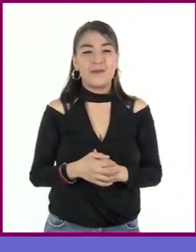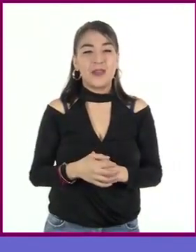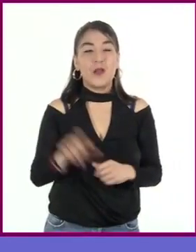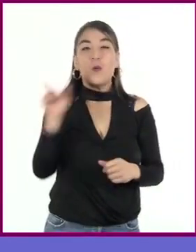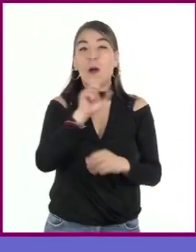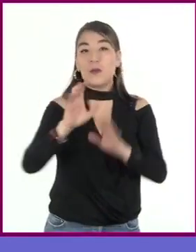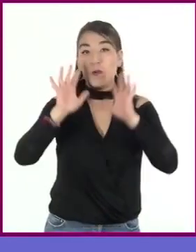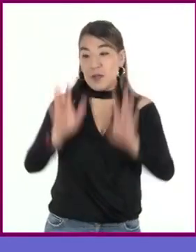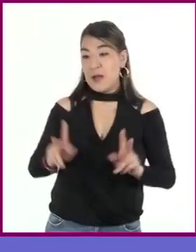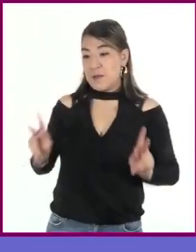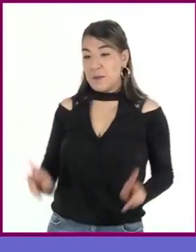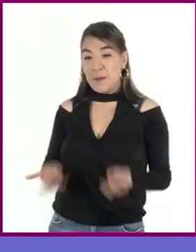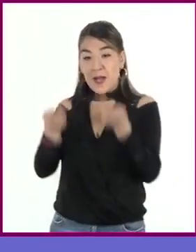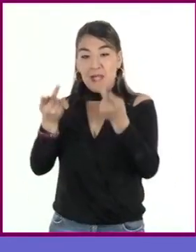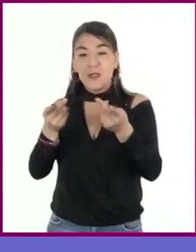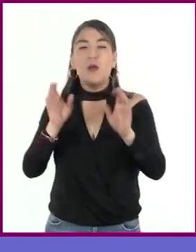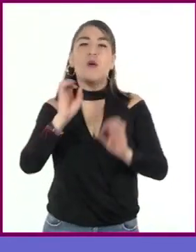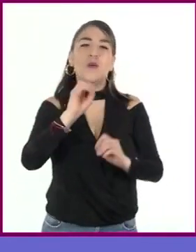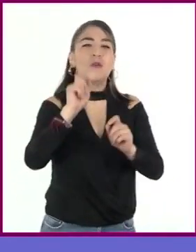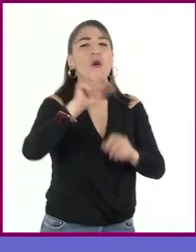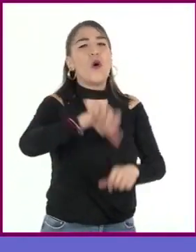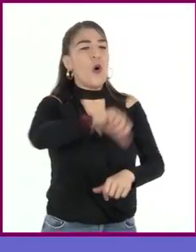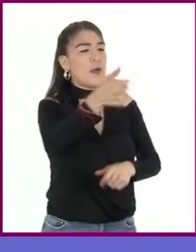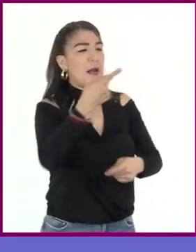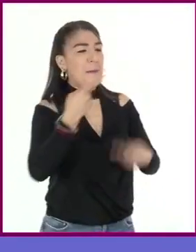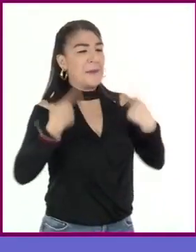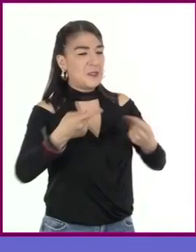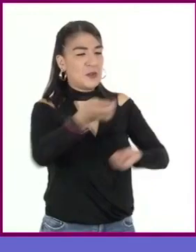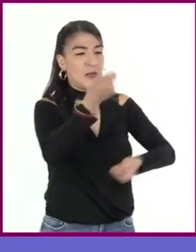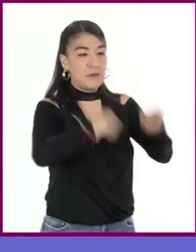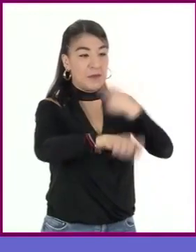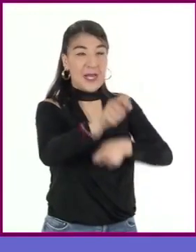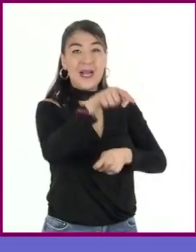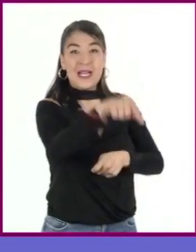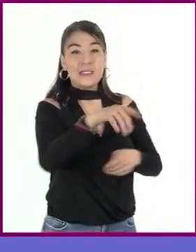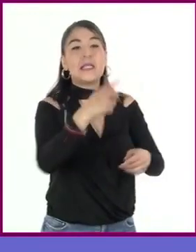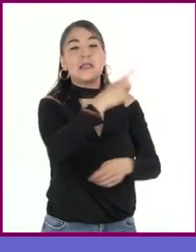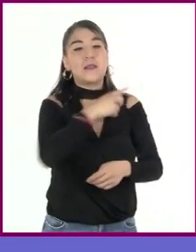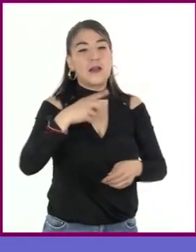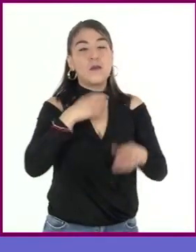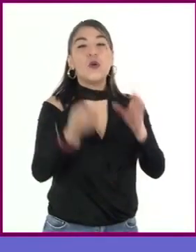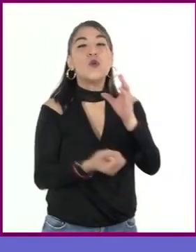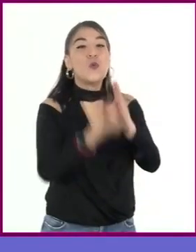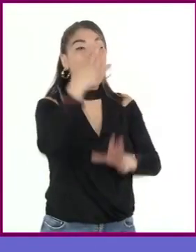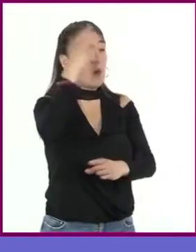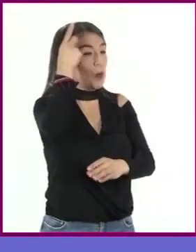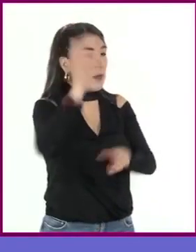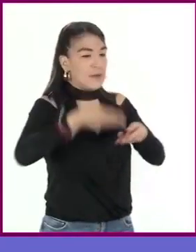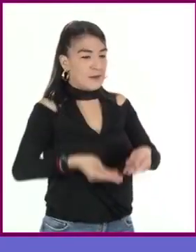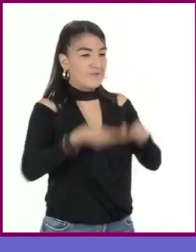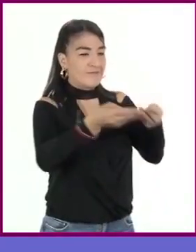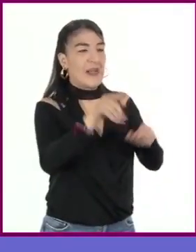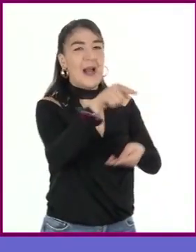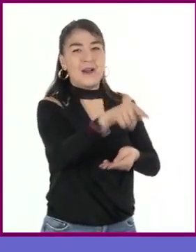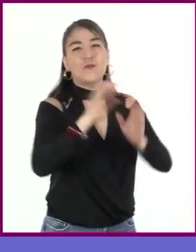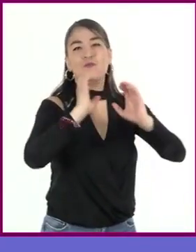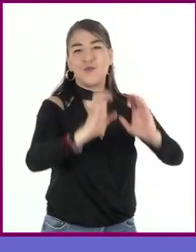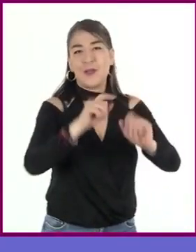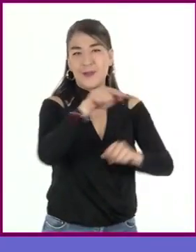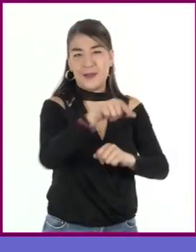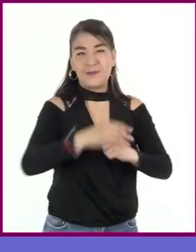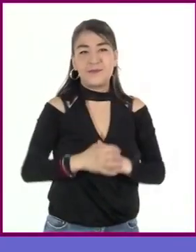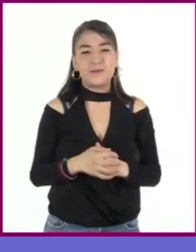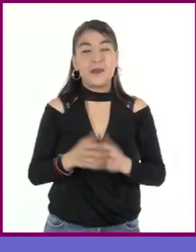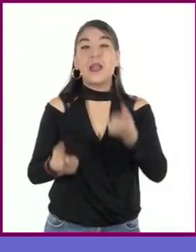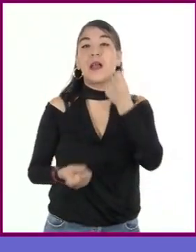vende, traspasa o dona, entonces debe entregar estos documentos al nuevo dueño. Algunos documentos